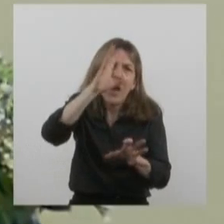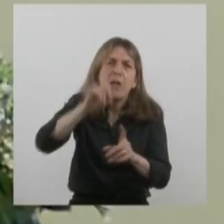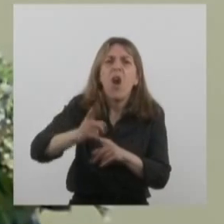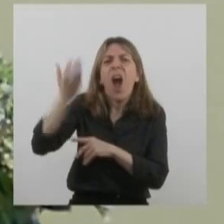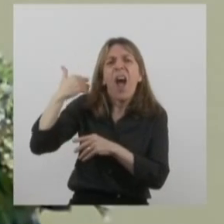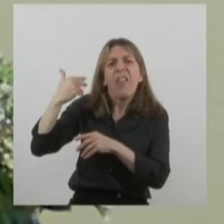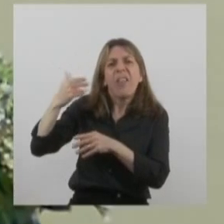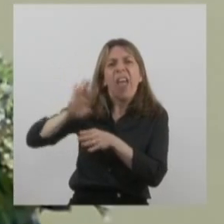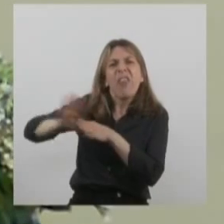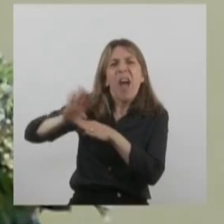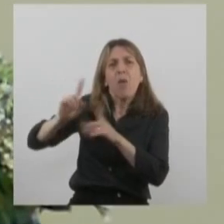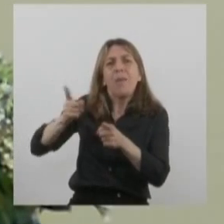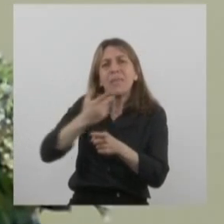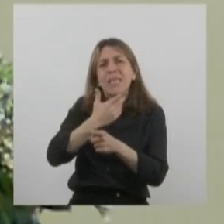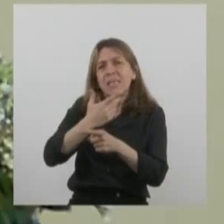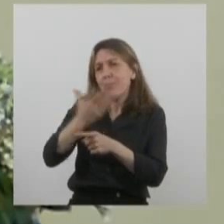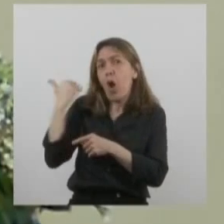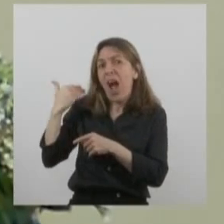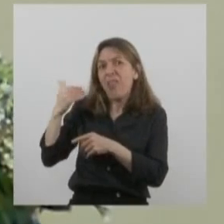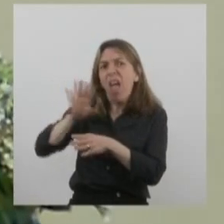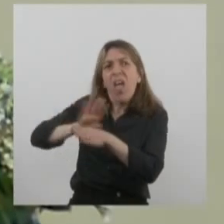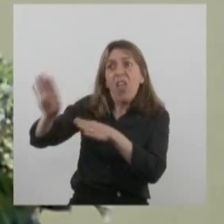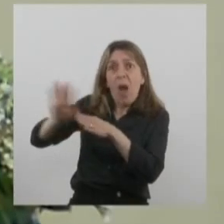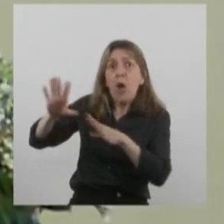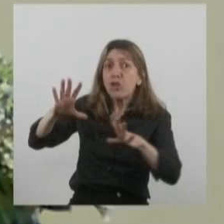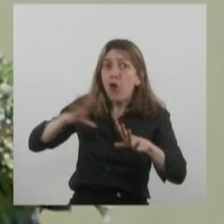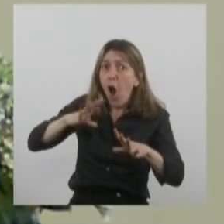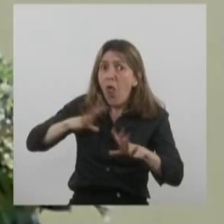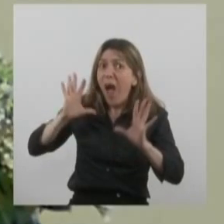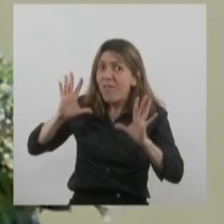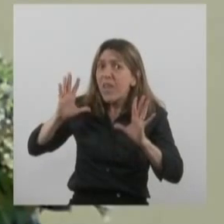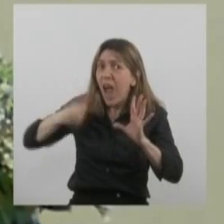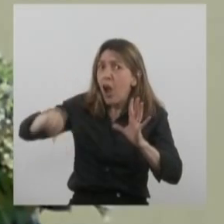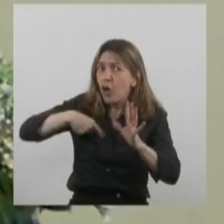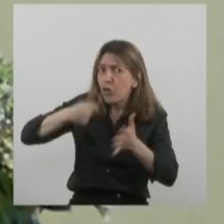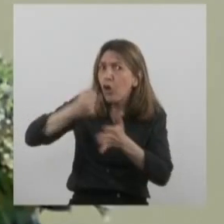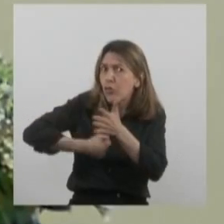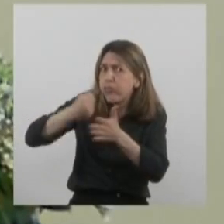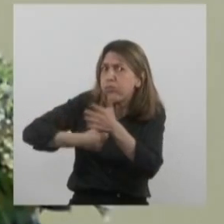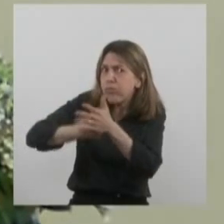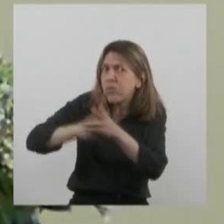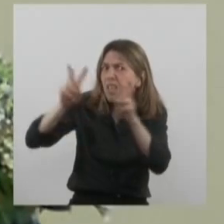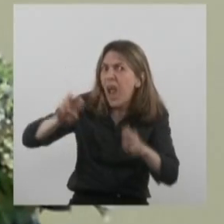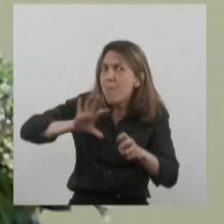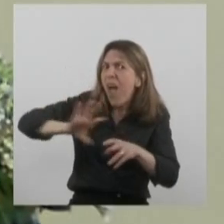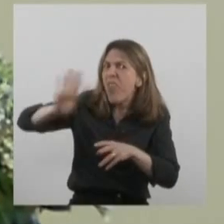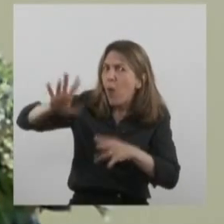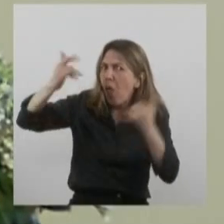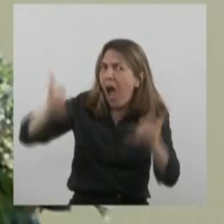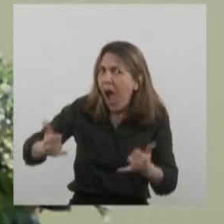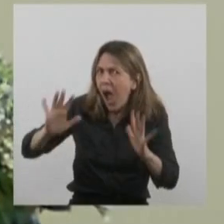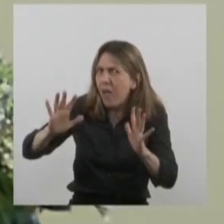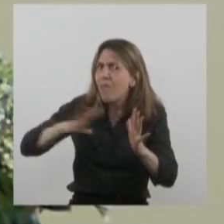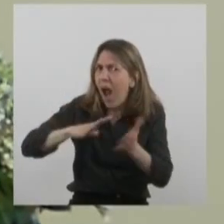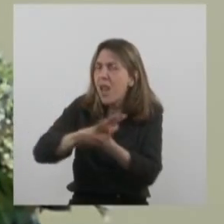que habló Martín hace un rato antes sigue siendo una mochila espantosa que tenemos que cargar como sociedad y que tenemos que resolver, la